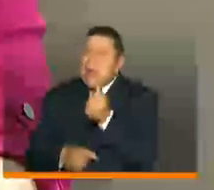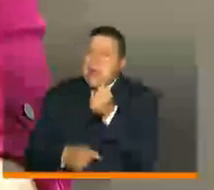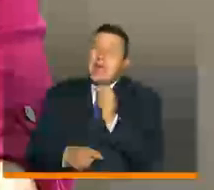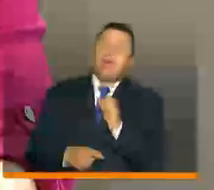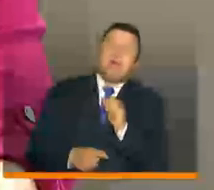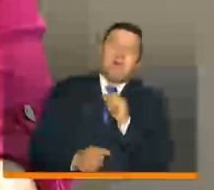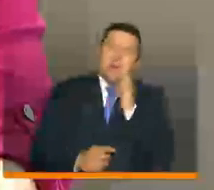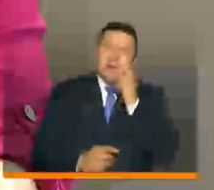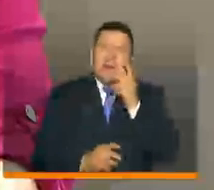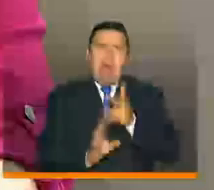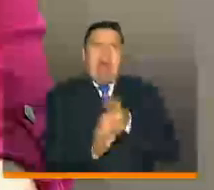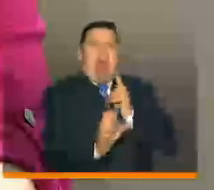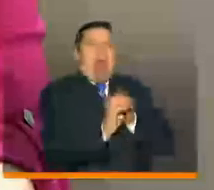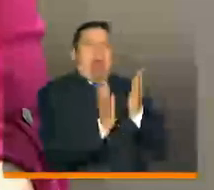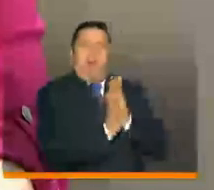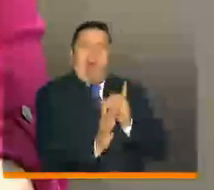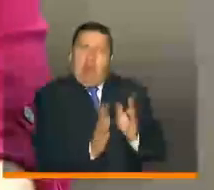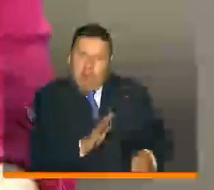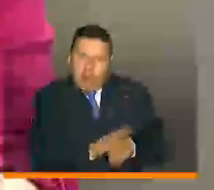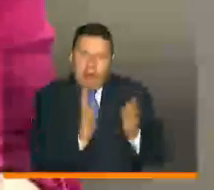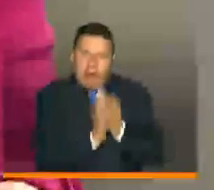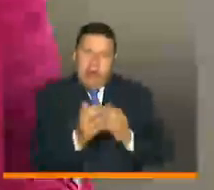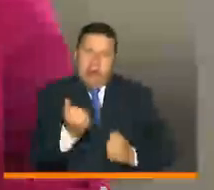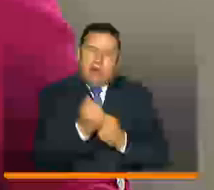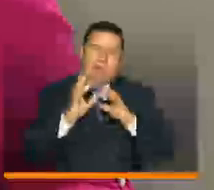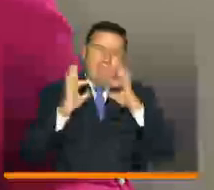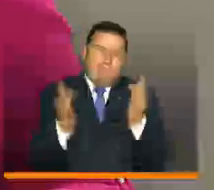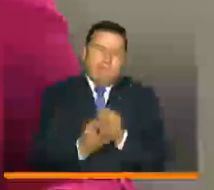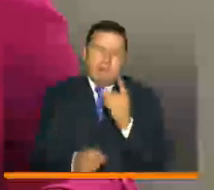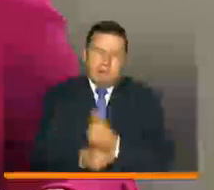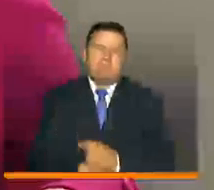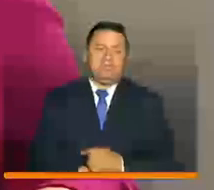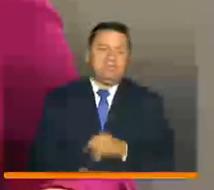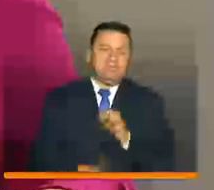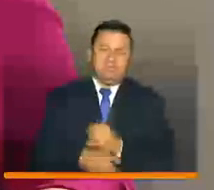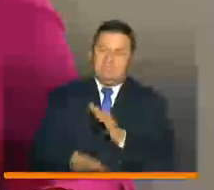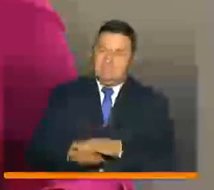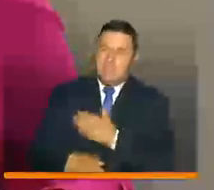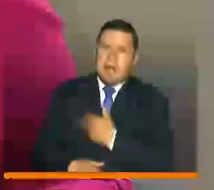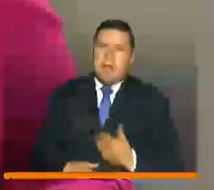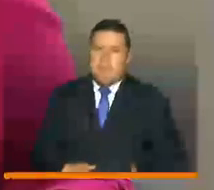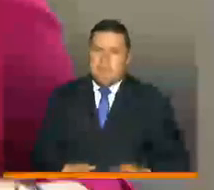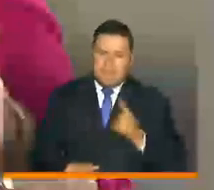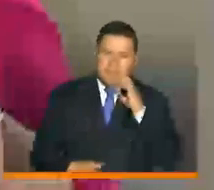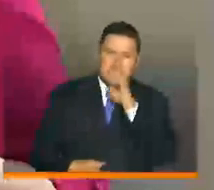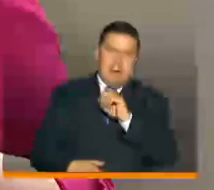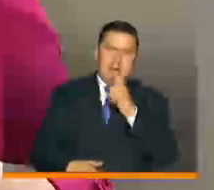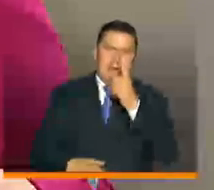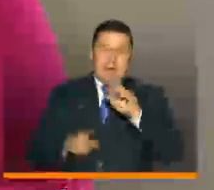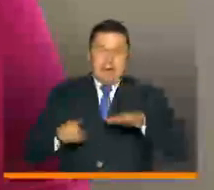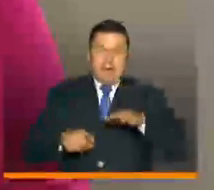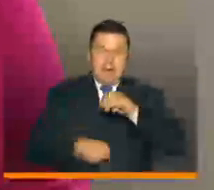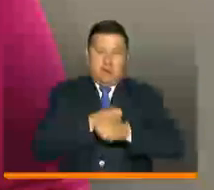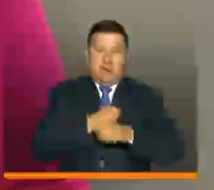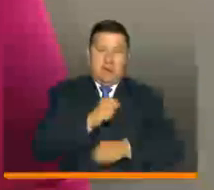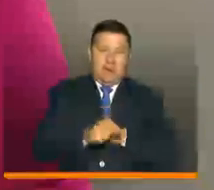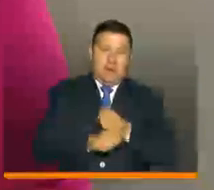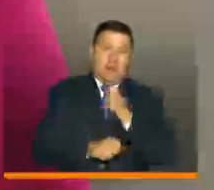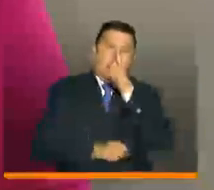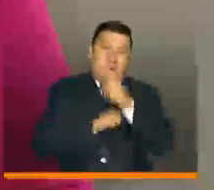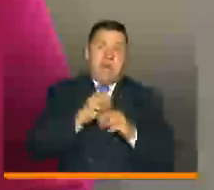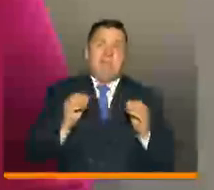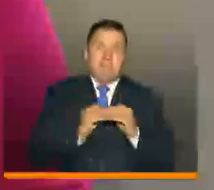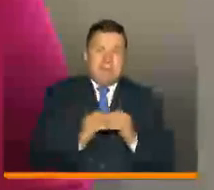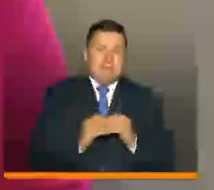para reducir la deserción y para apoyar a las familias. Y justamente en ese sentido, presidente, usted anotaba que en el primer semestre del año entrante